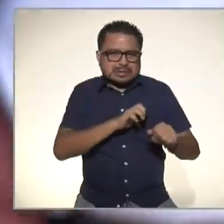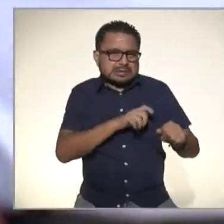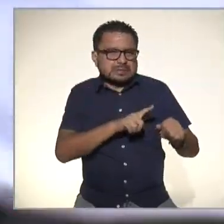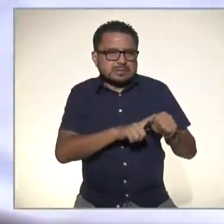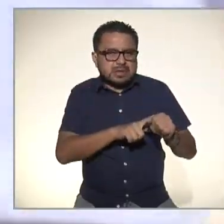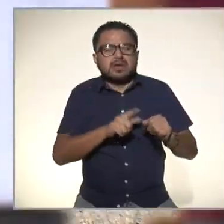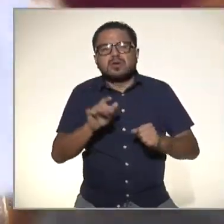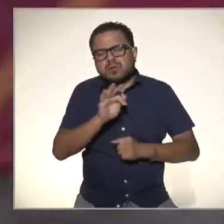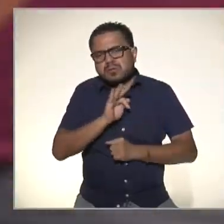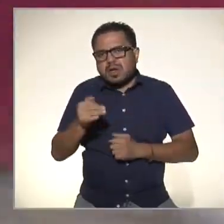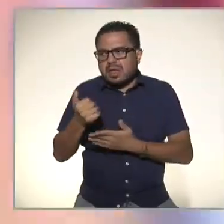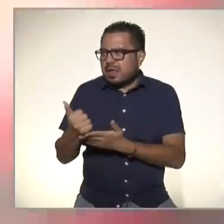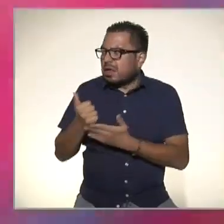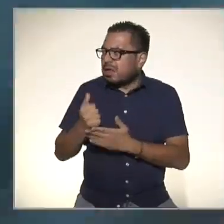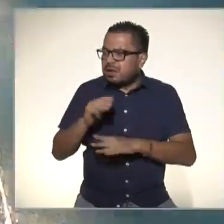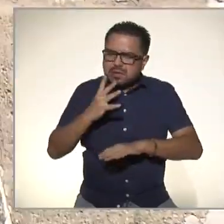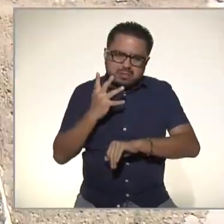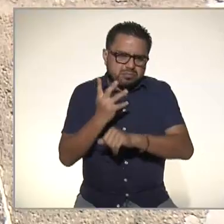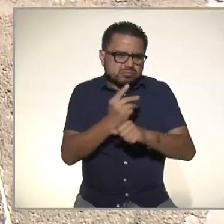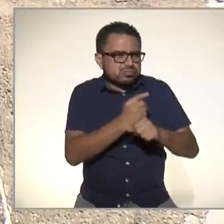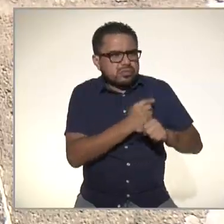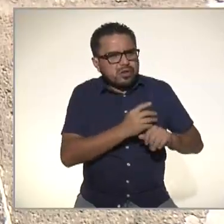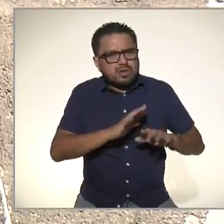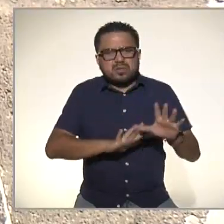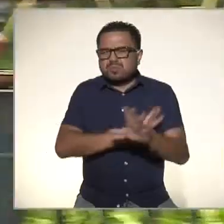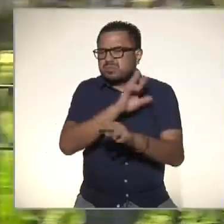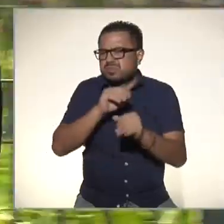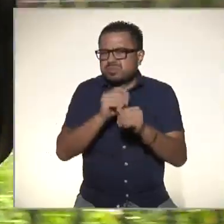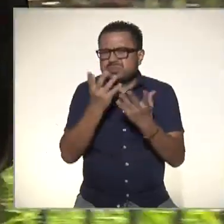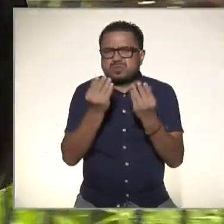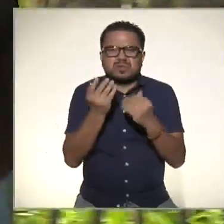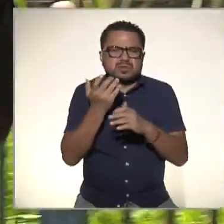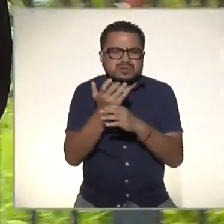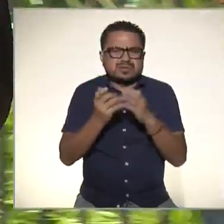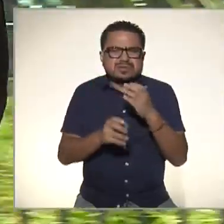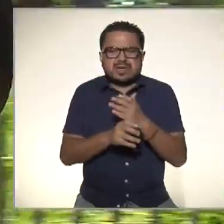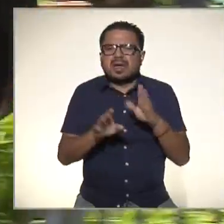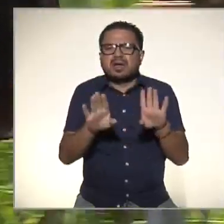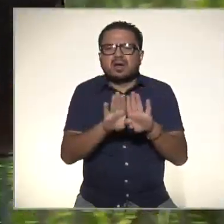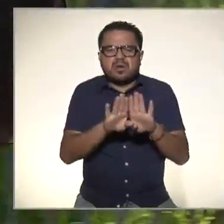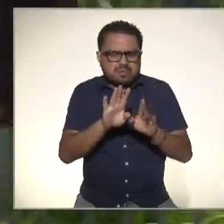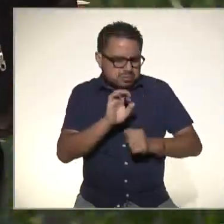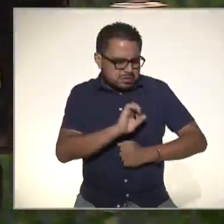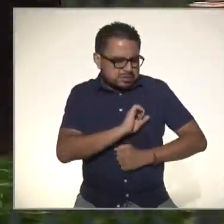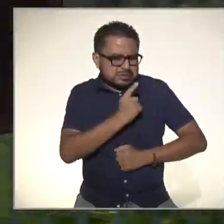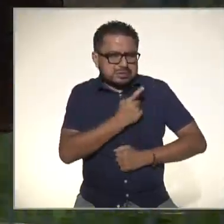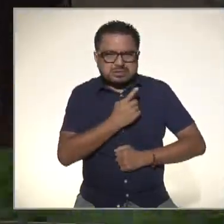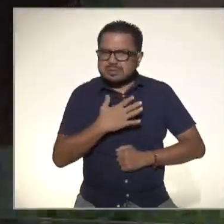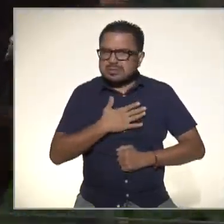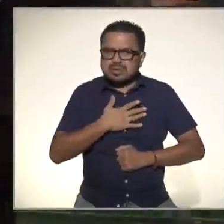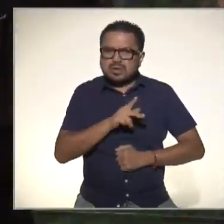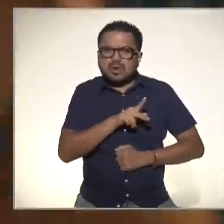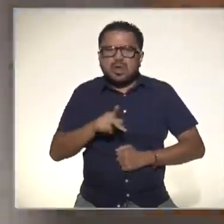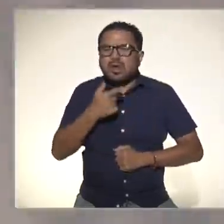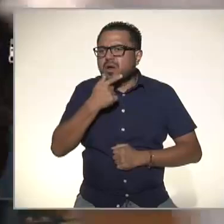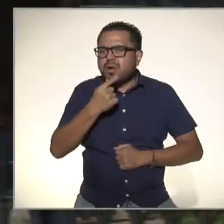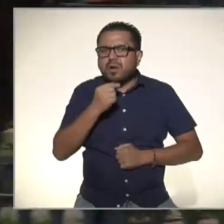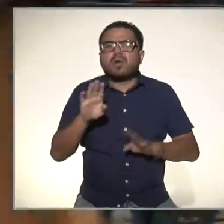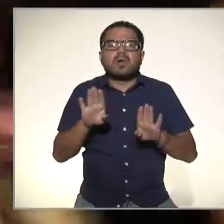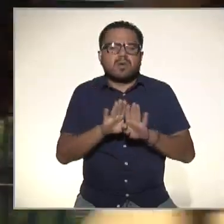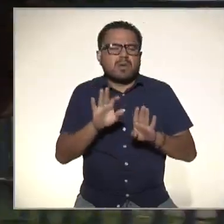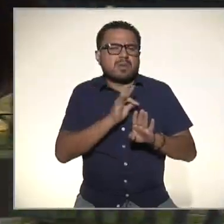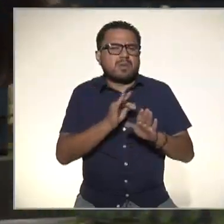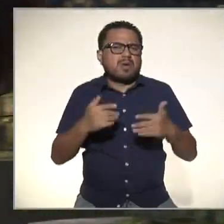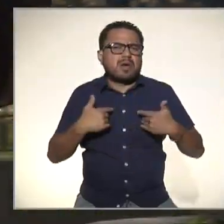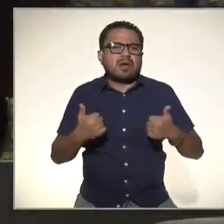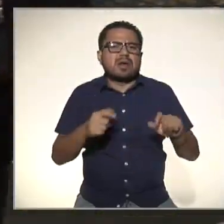creo que nos podría ayudar para modificar un montón de situaciones, tanto para la salud propia de los varones como para entender que en